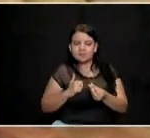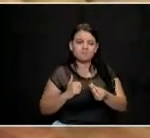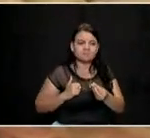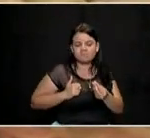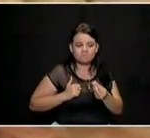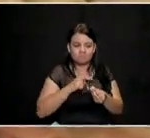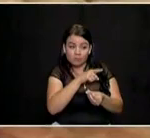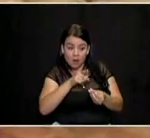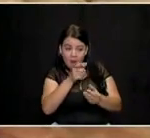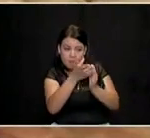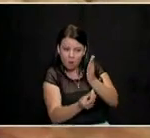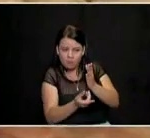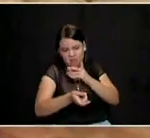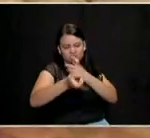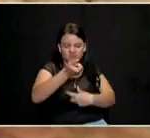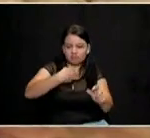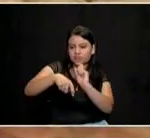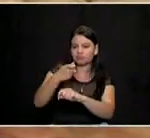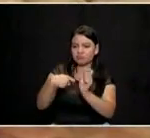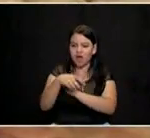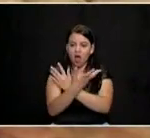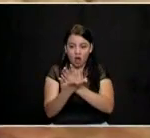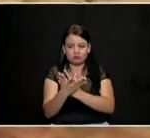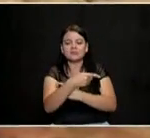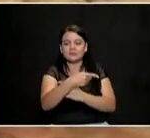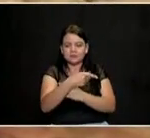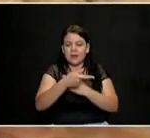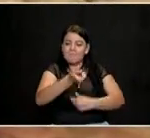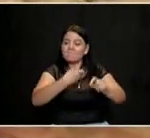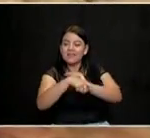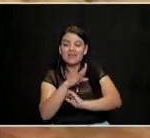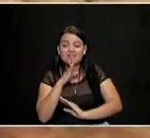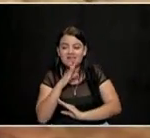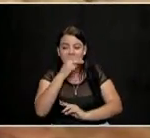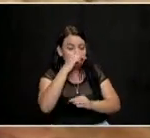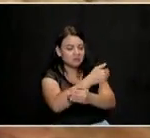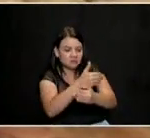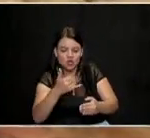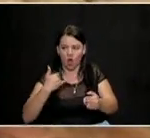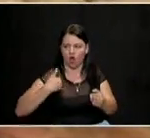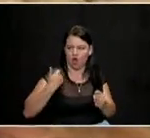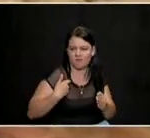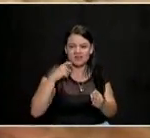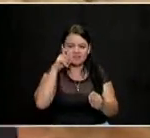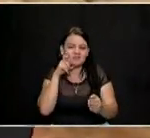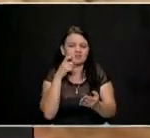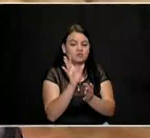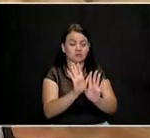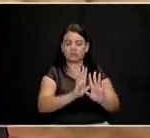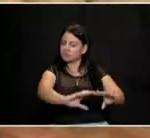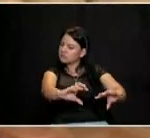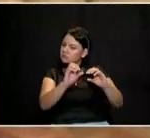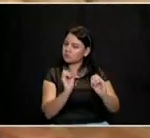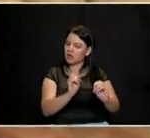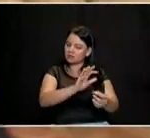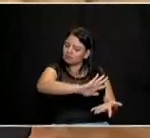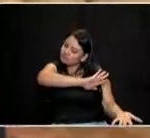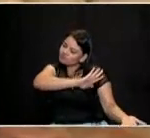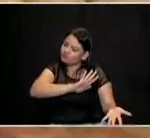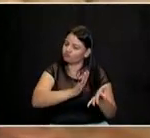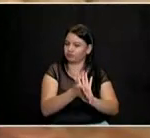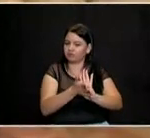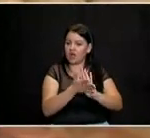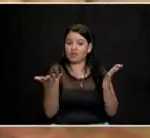parte de estas dinámicas de las rentas ilegales con ellos tolerancia cero tolerancia cero con la explotación sexual adentro de los hostales